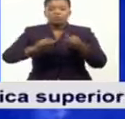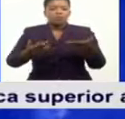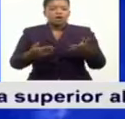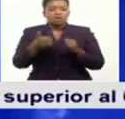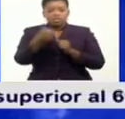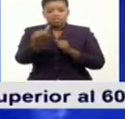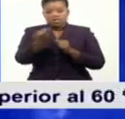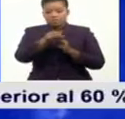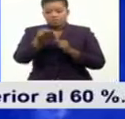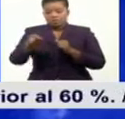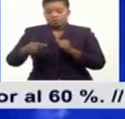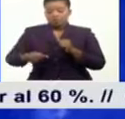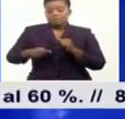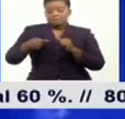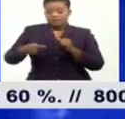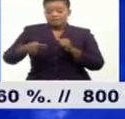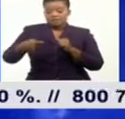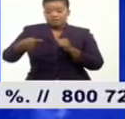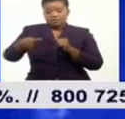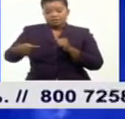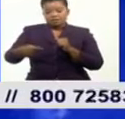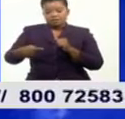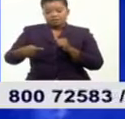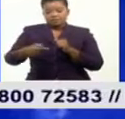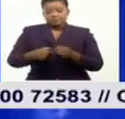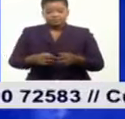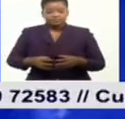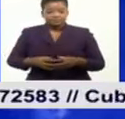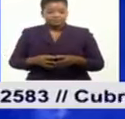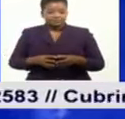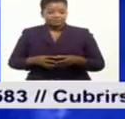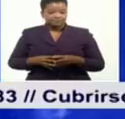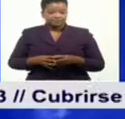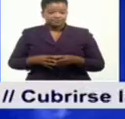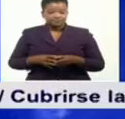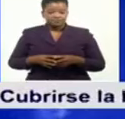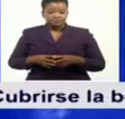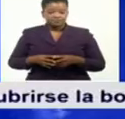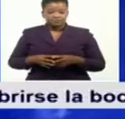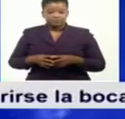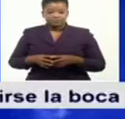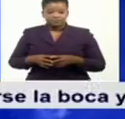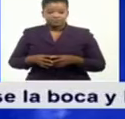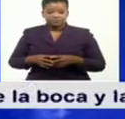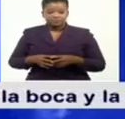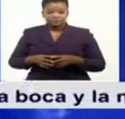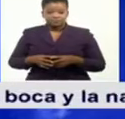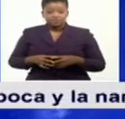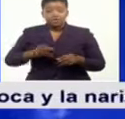fallecidos por día. Indiscutiblemente, hay una letalidad de